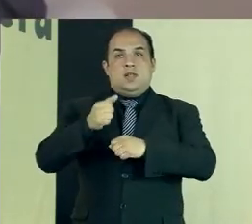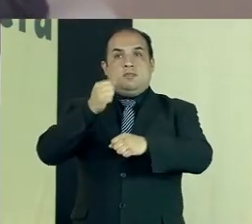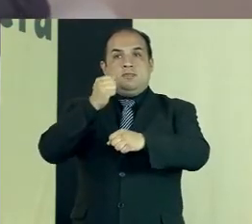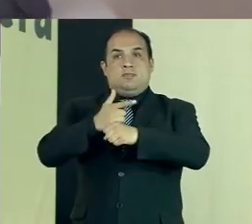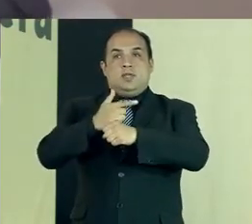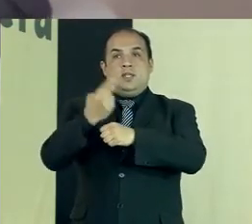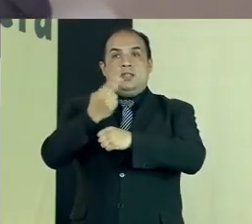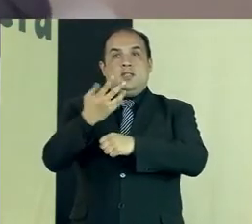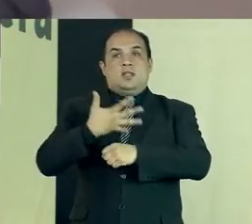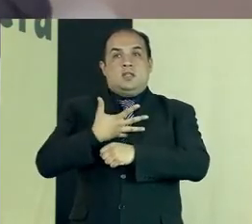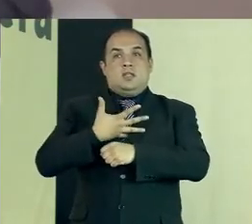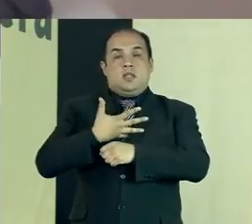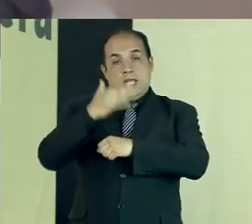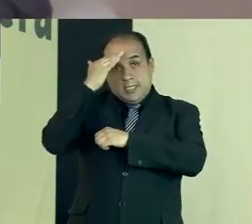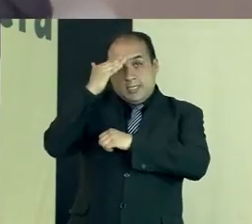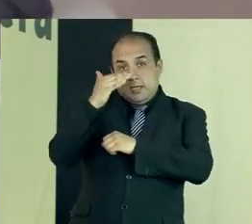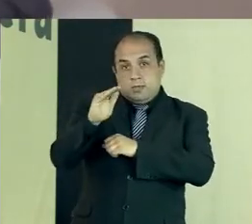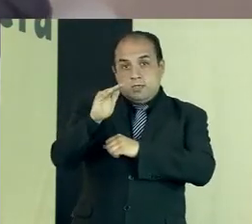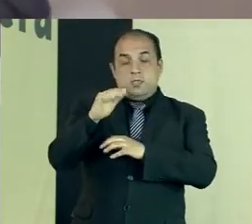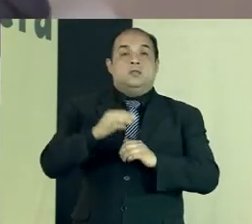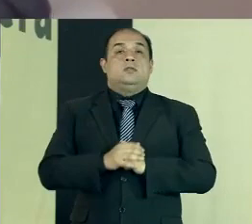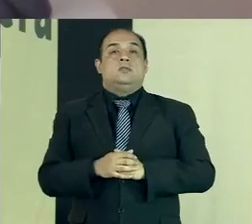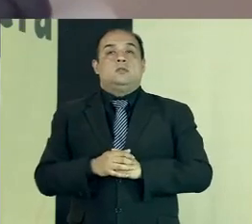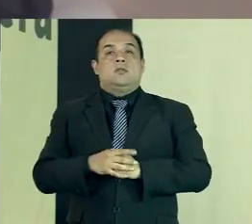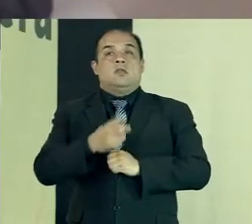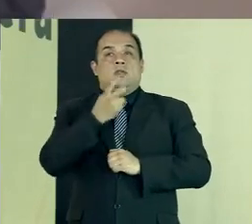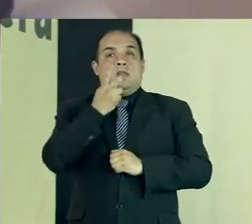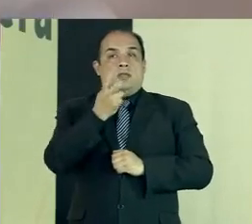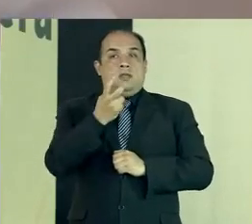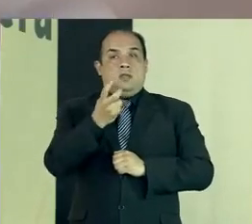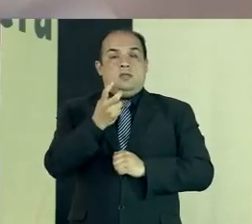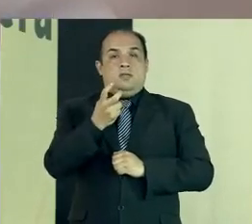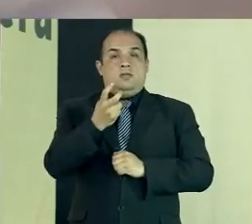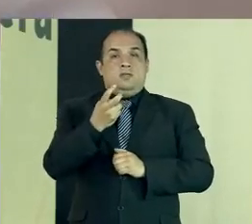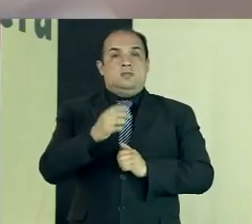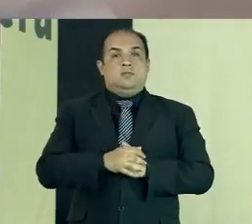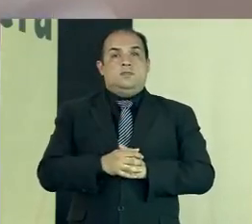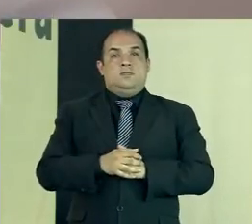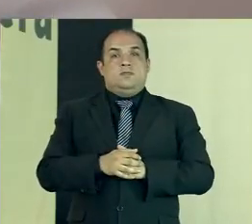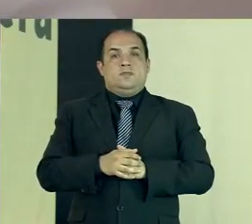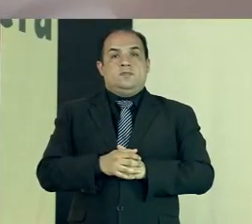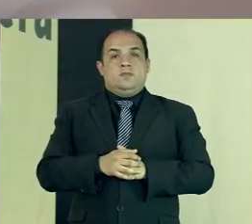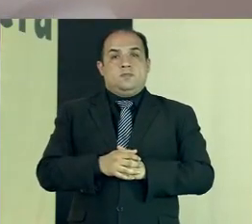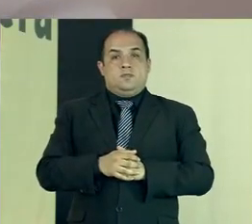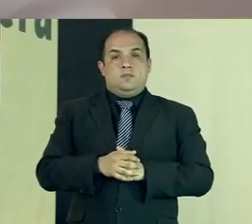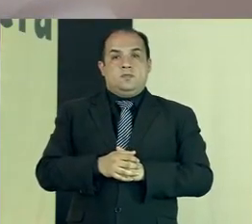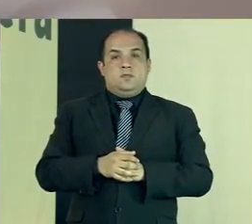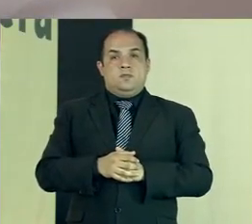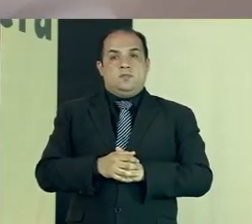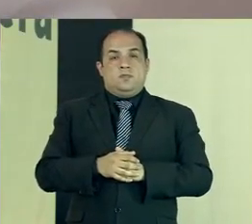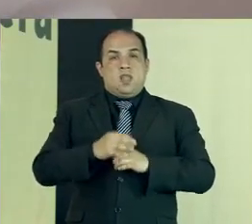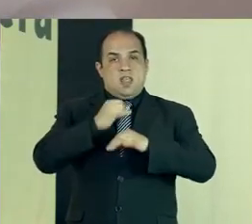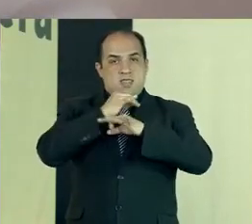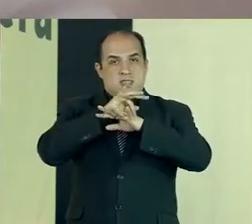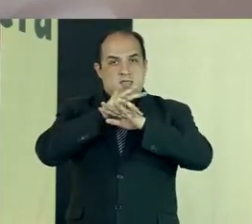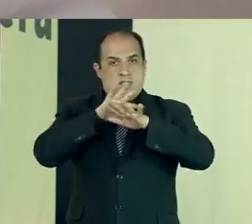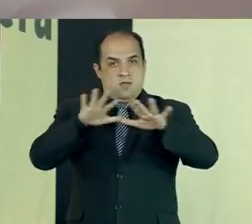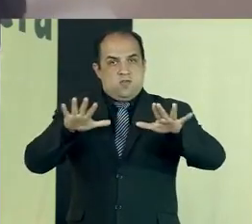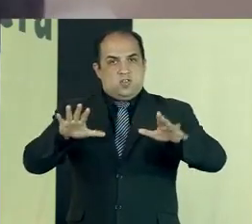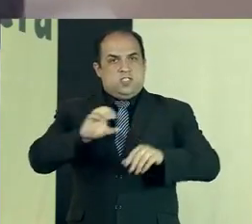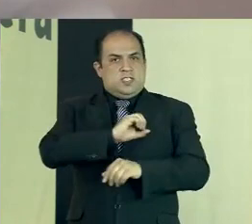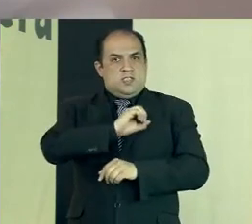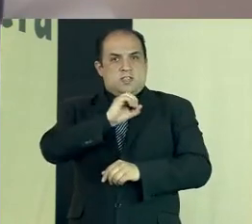tenemos que tener presente que esa siembra de la visión del odio